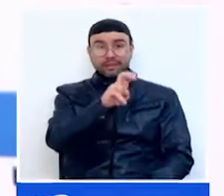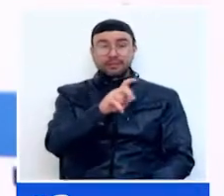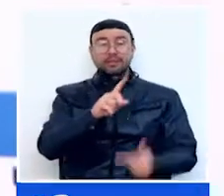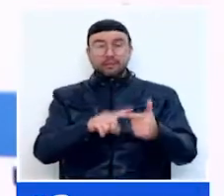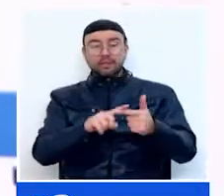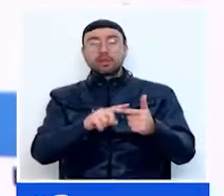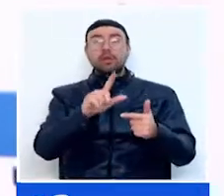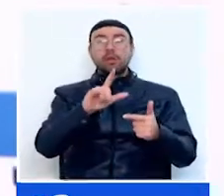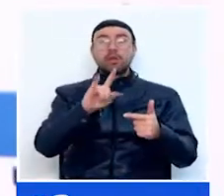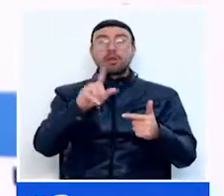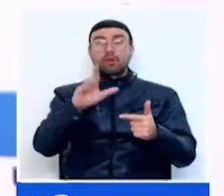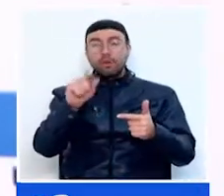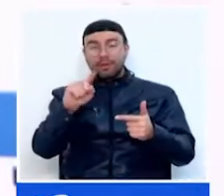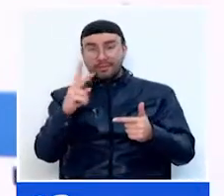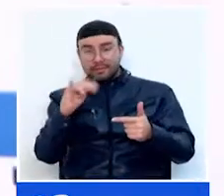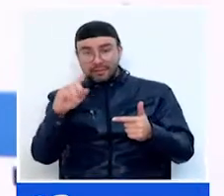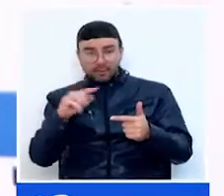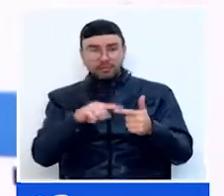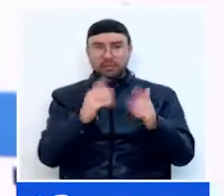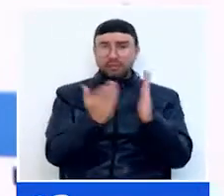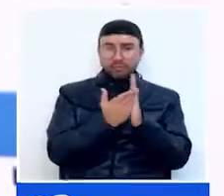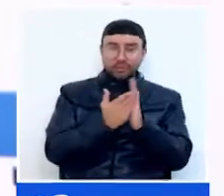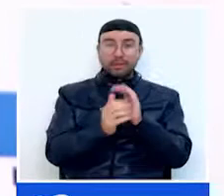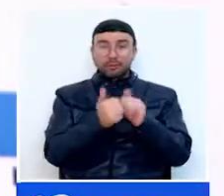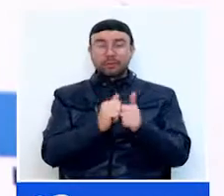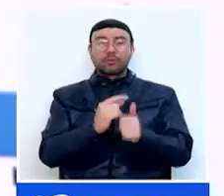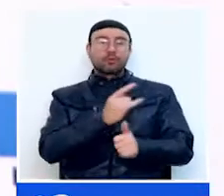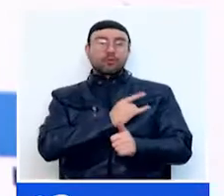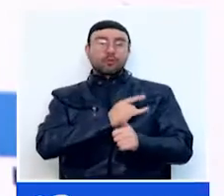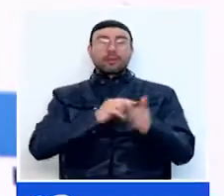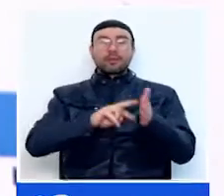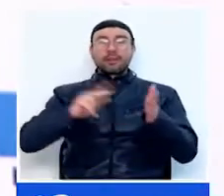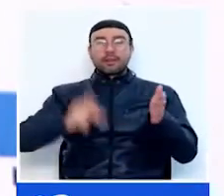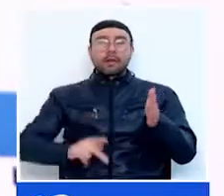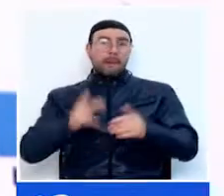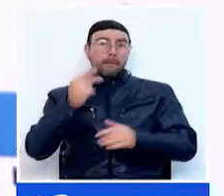Lucas Villa, el estudiante de deportes de la Universidad Tecnológica de Pereira.